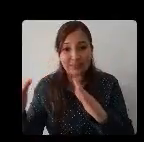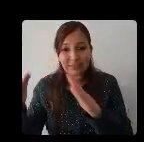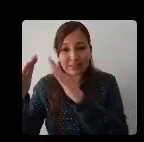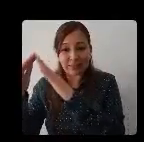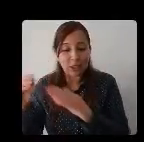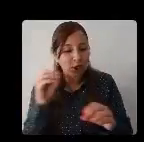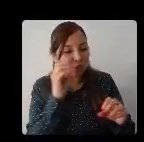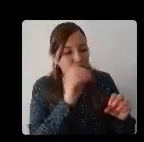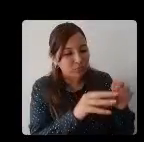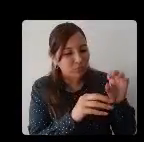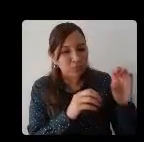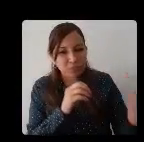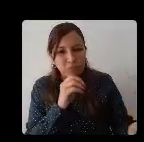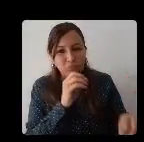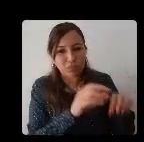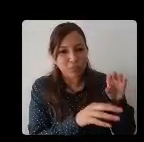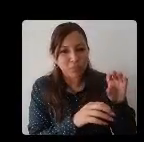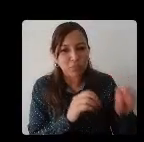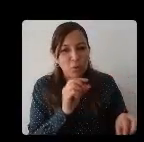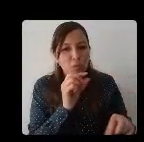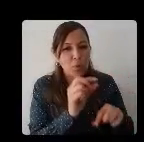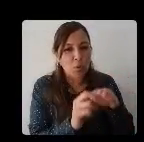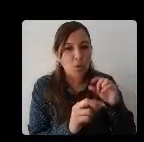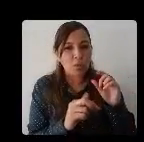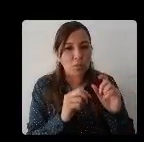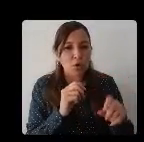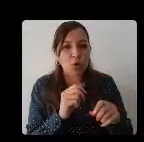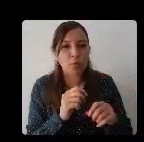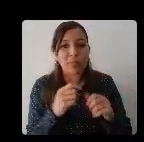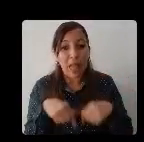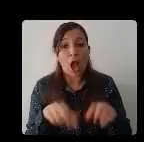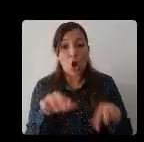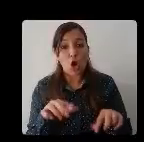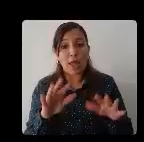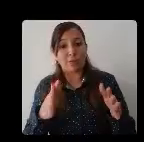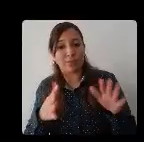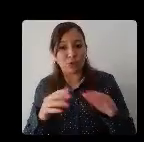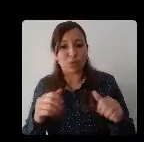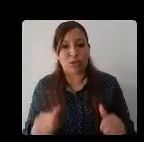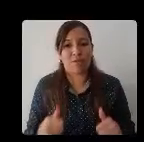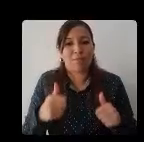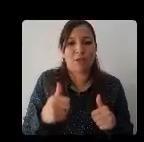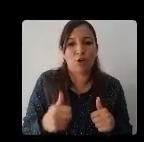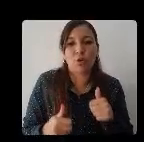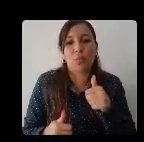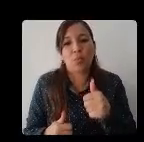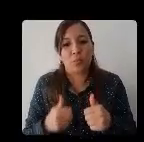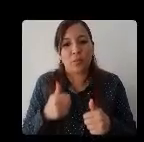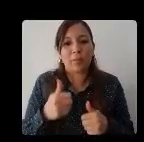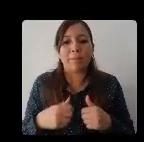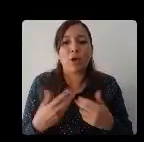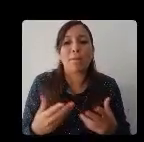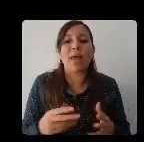ya preparados, esto, ¿no? Cumpliendo ya con nuestros protocolos de bioseguridad y para así